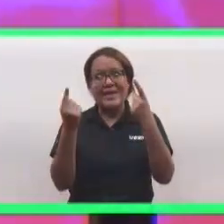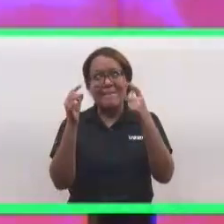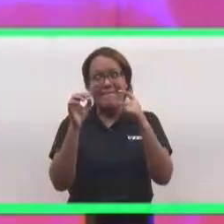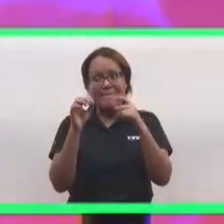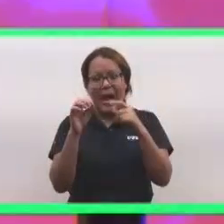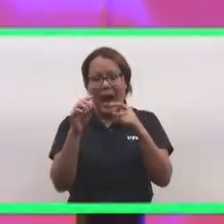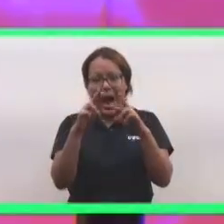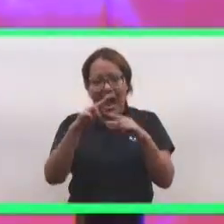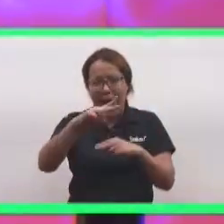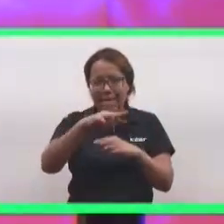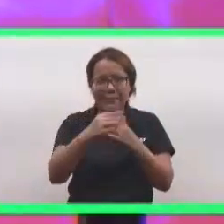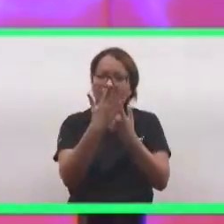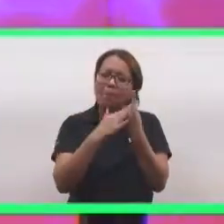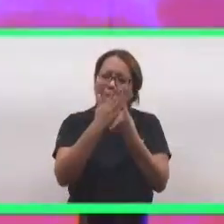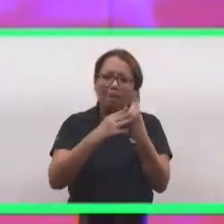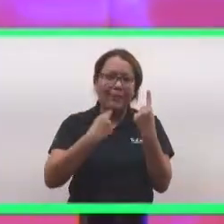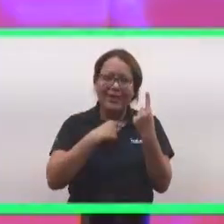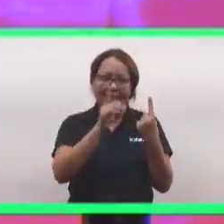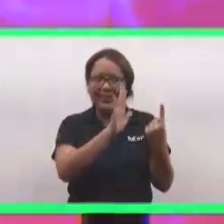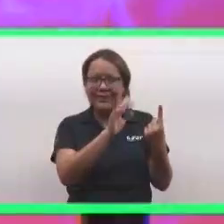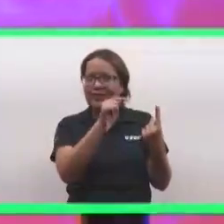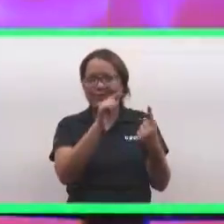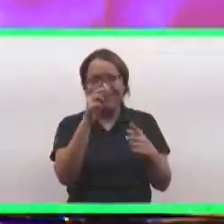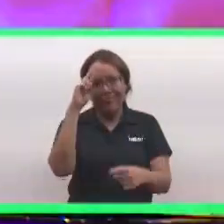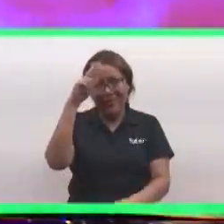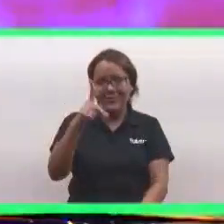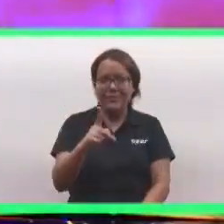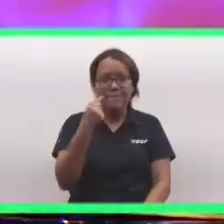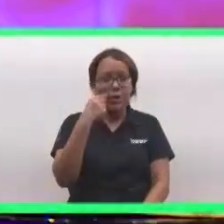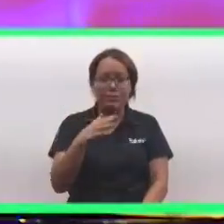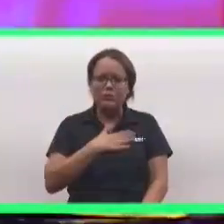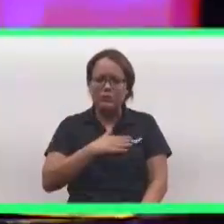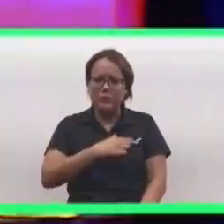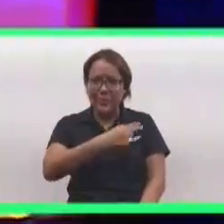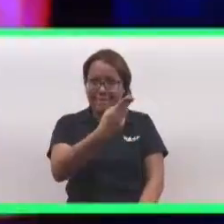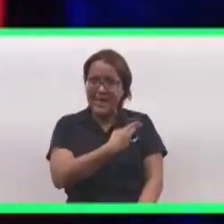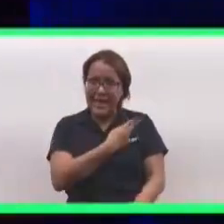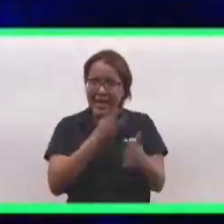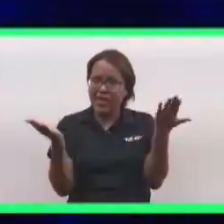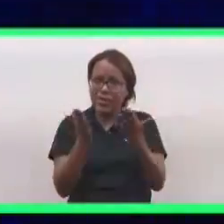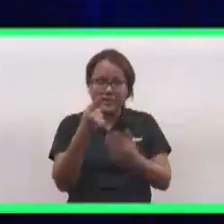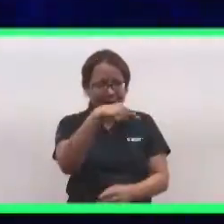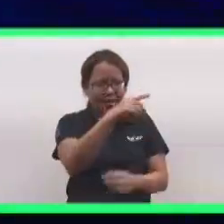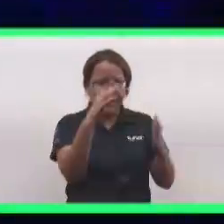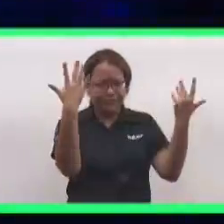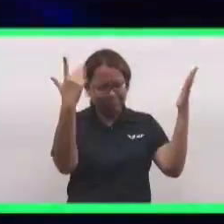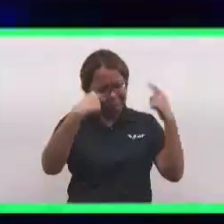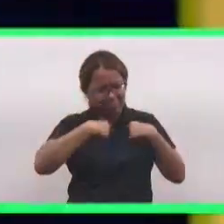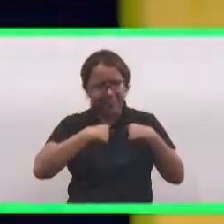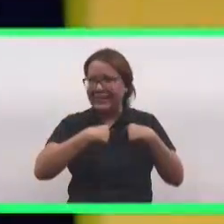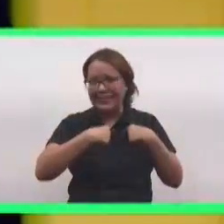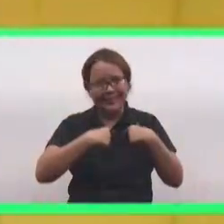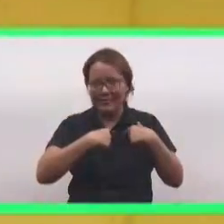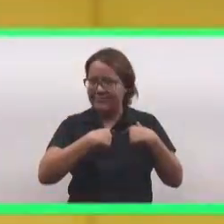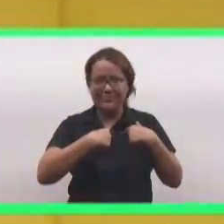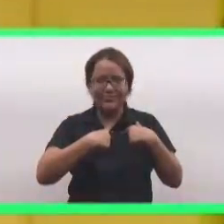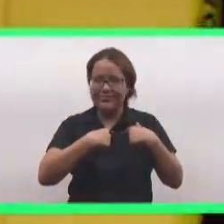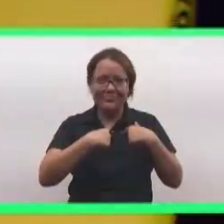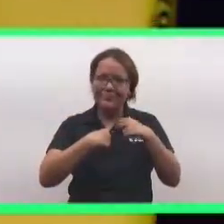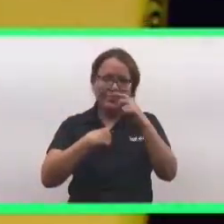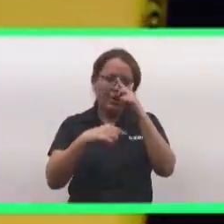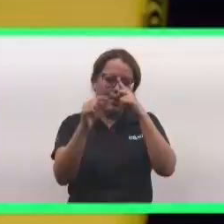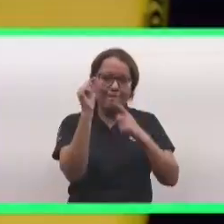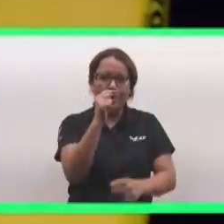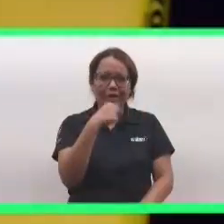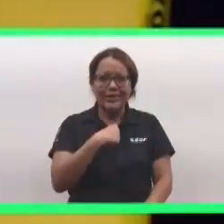aduladores. Los que nos celebran nuestros pecados, los que nos celebran nuestros errores, porque a causa de ellos el agua dejó de